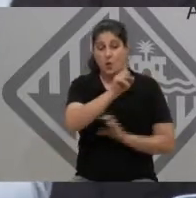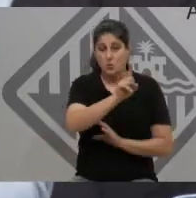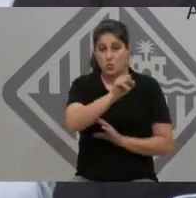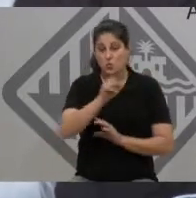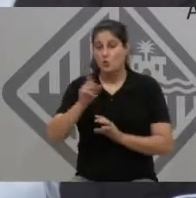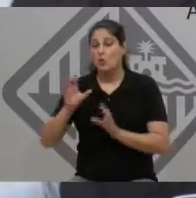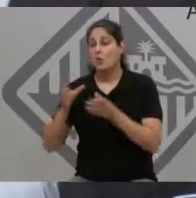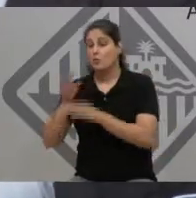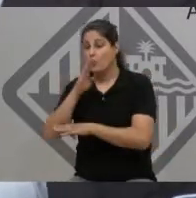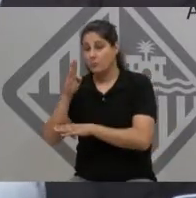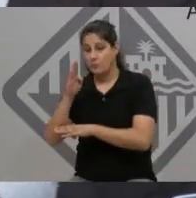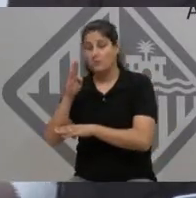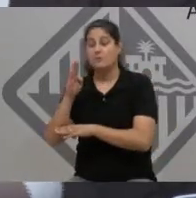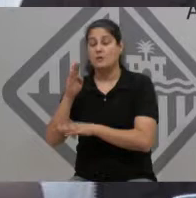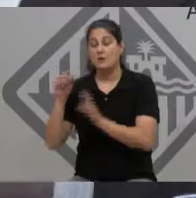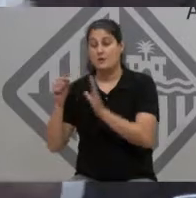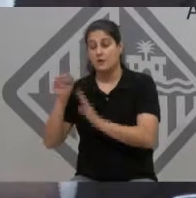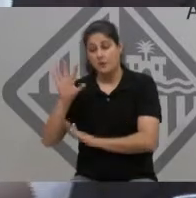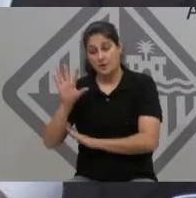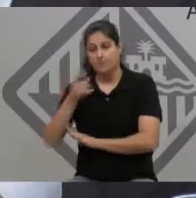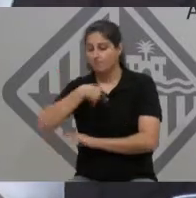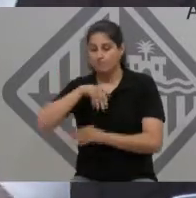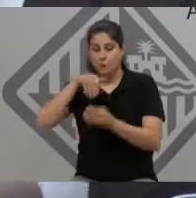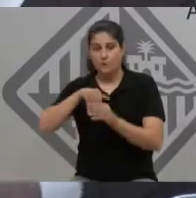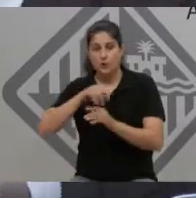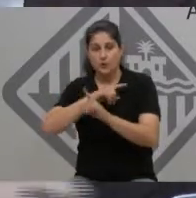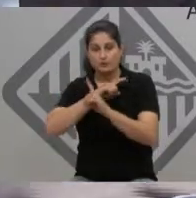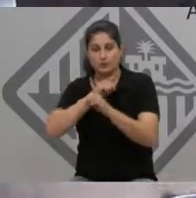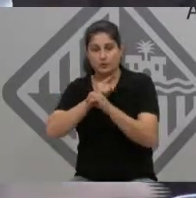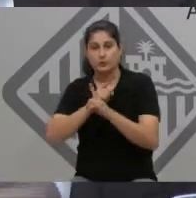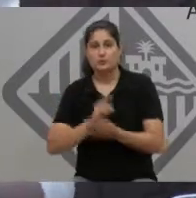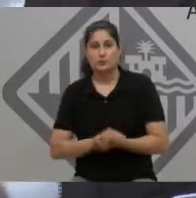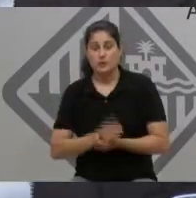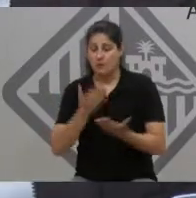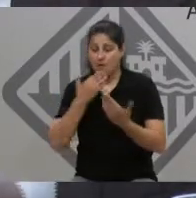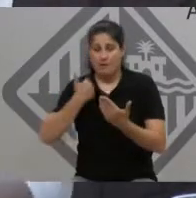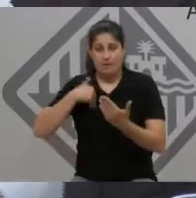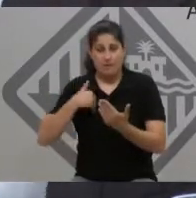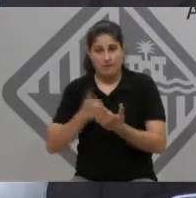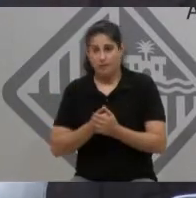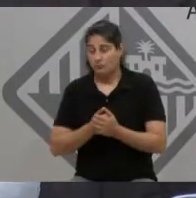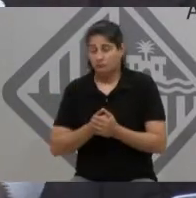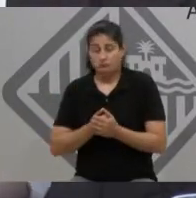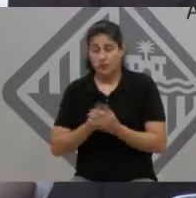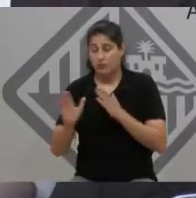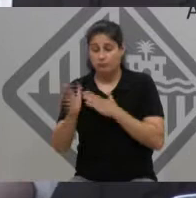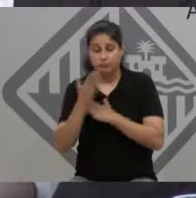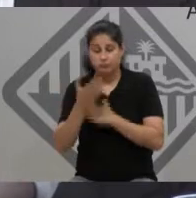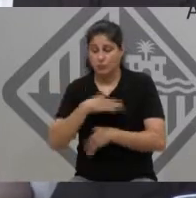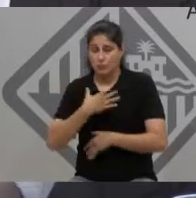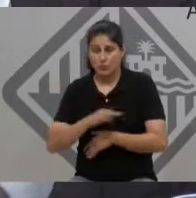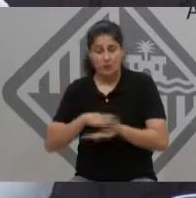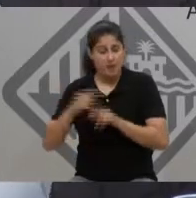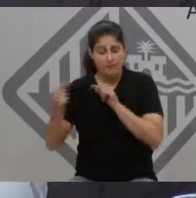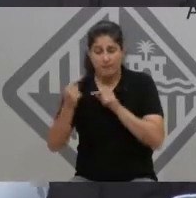5 del Partido Popular votaremos que no. Ya es un tema ampliamente debatido, el debate político lo pueden traerlo aquí siempre que quieran, y para eso están los plenos y